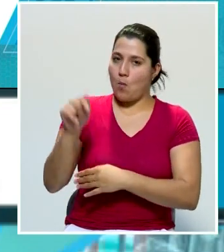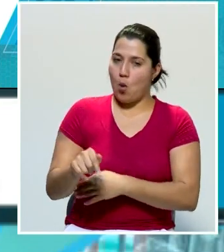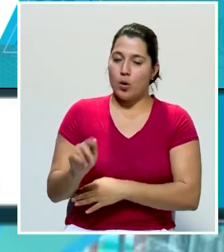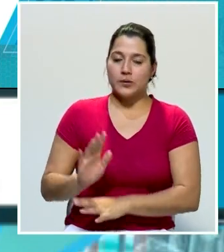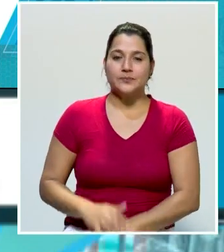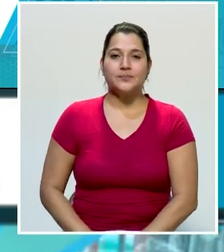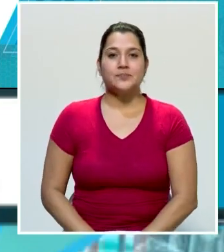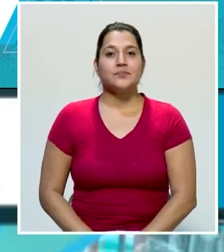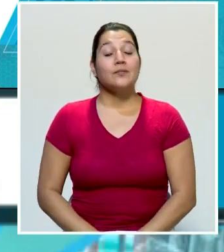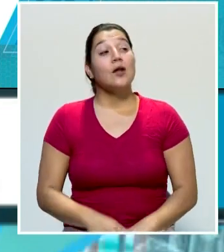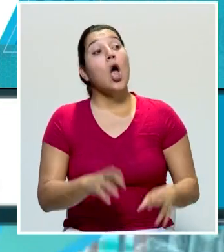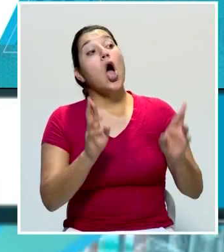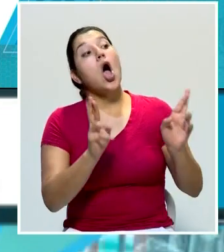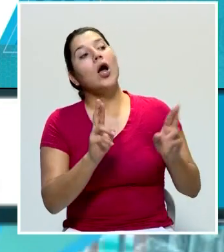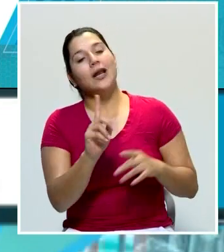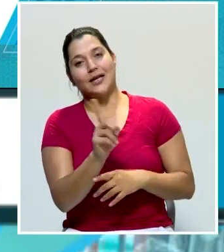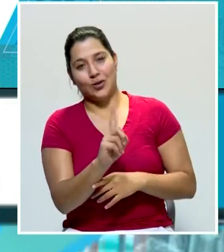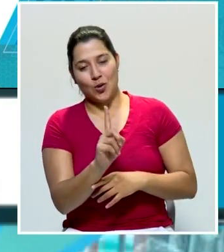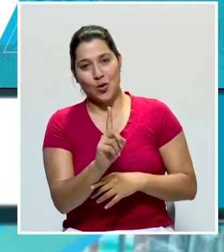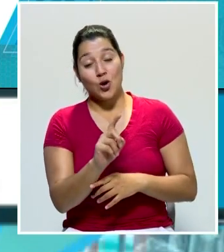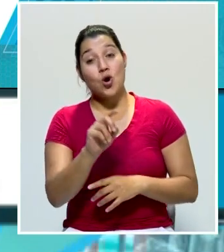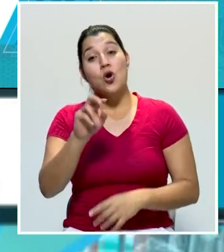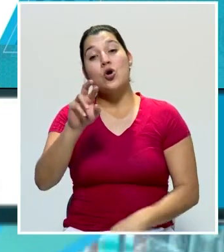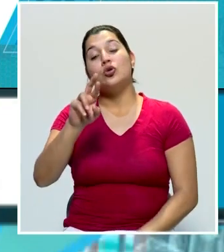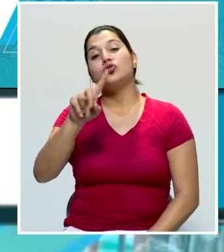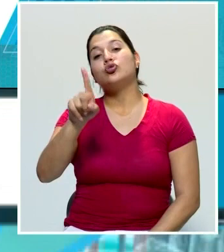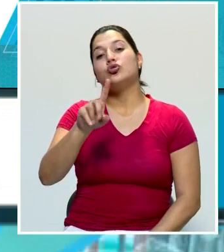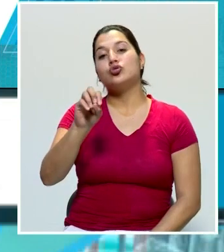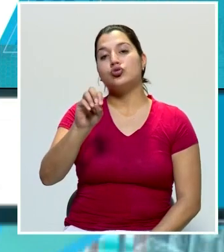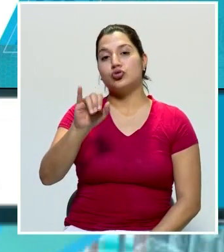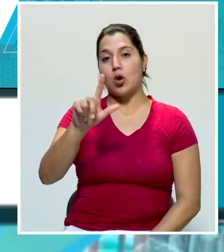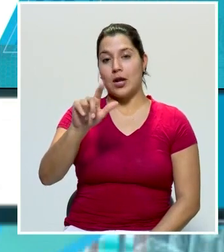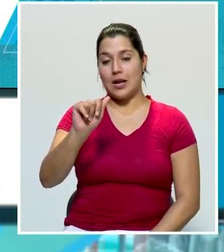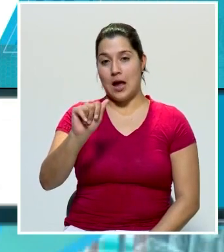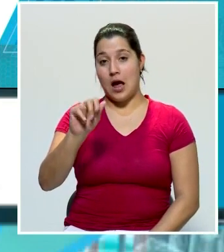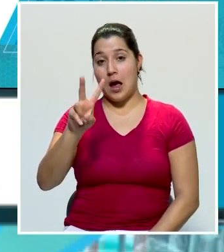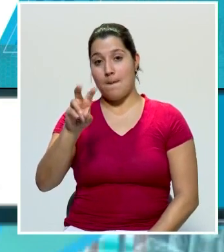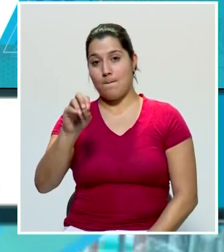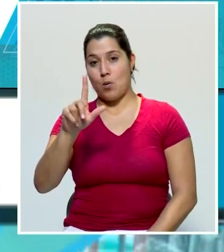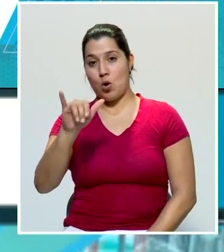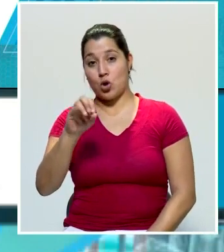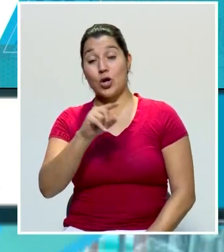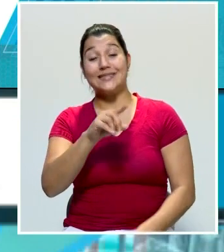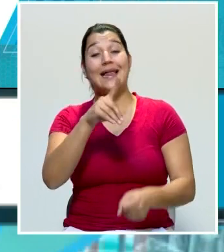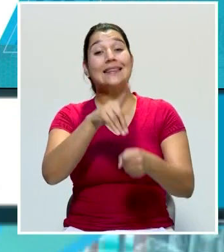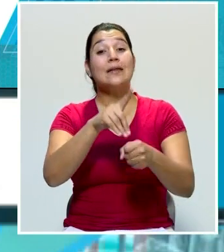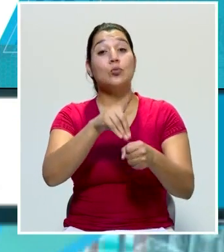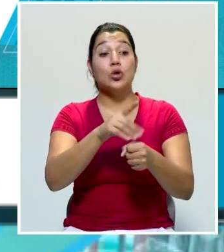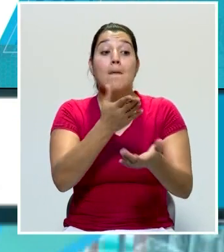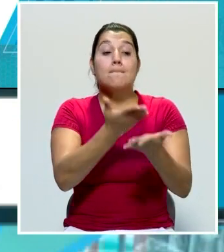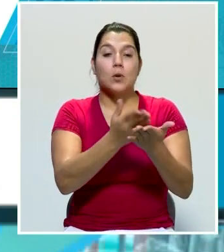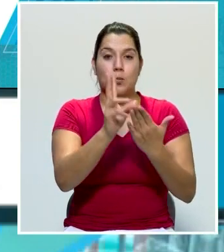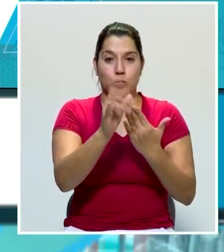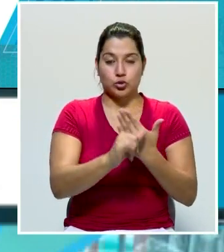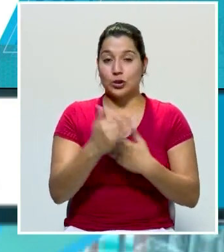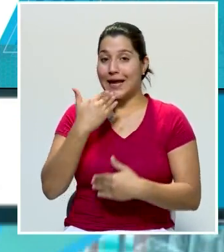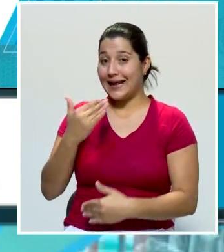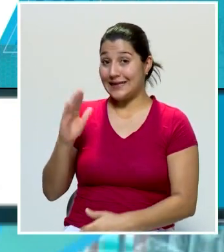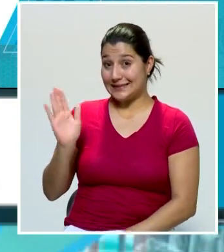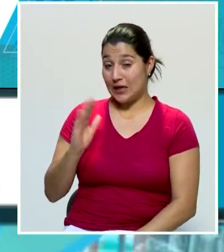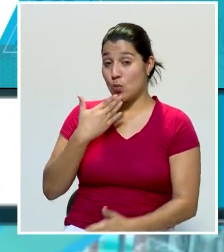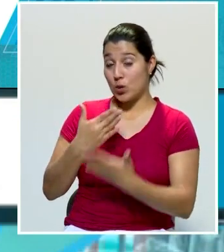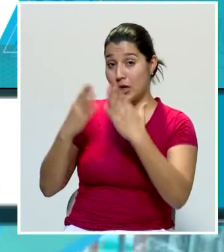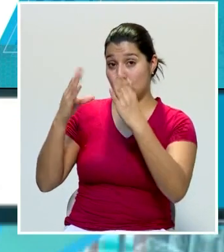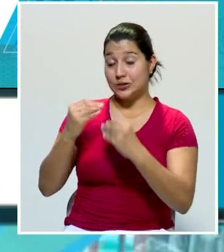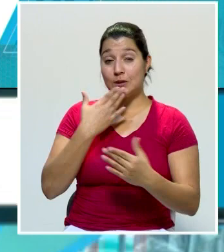seguimiento. Esperemos que no, doña Zoila Rosa Bolio, diputada, muchísimas gracias, proponiente de este proyecto. Hasta luego,